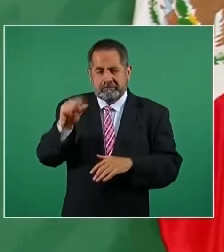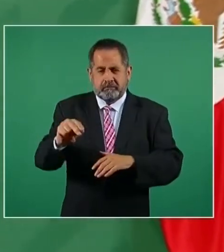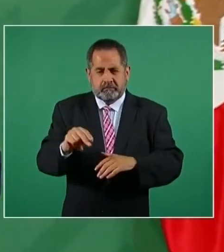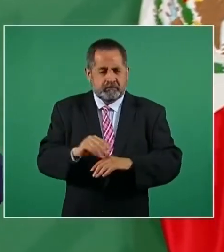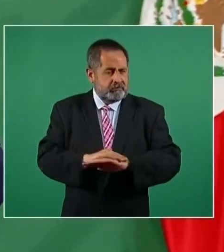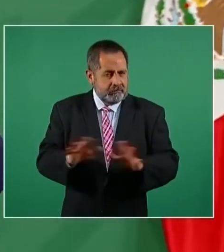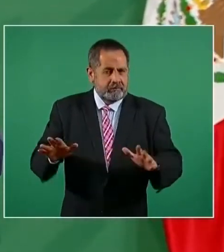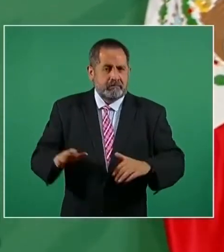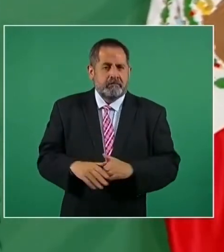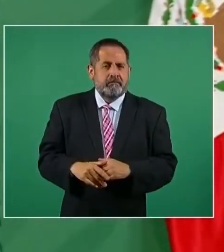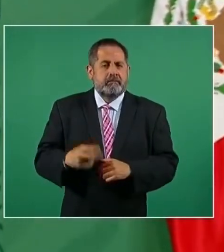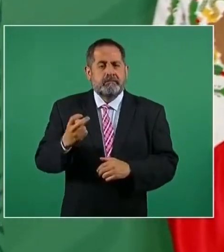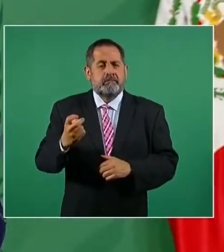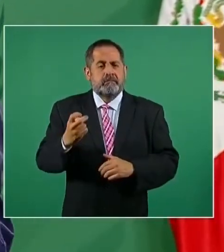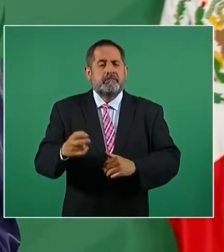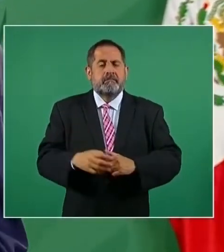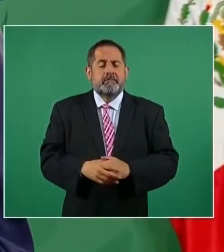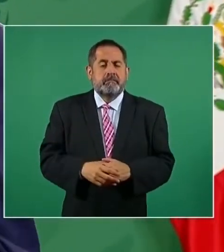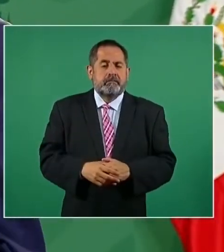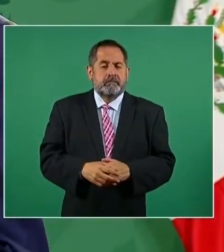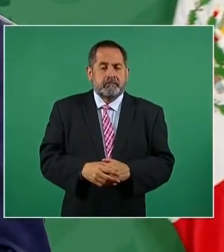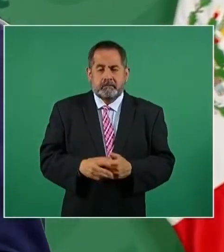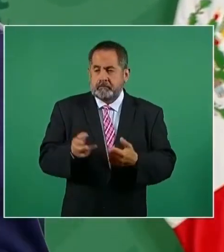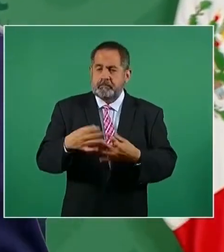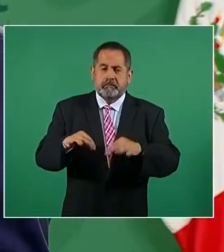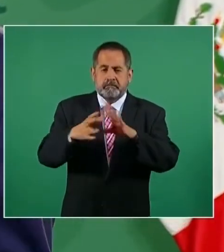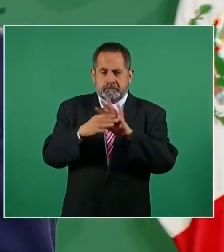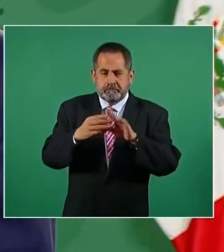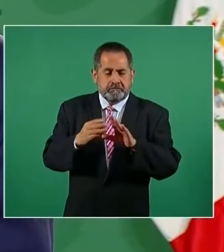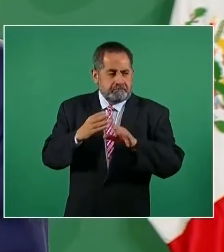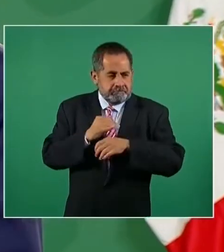de Marisol Mateos, Noticias TVT.